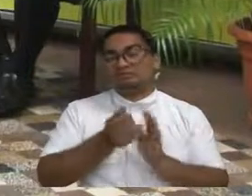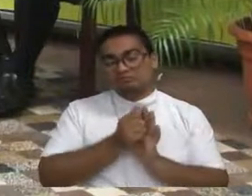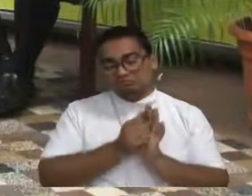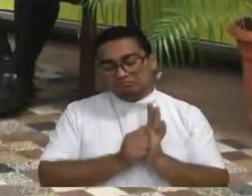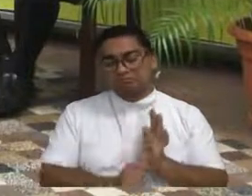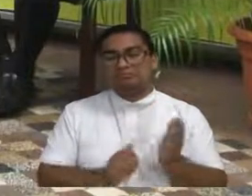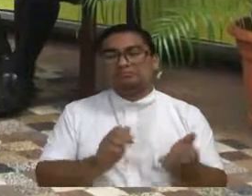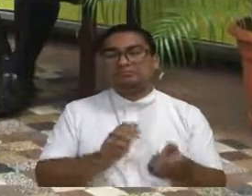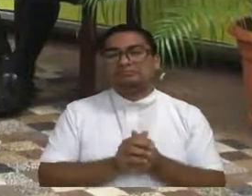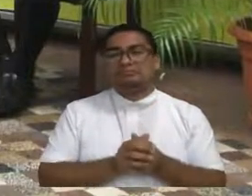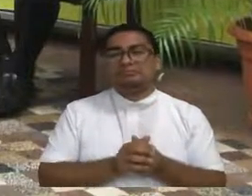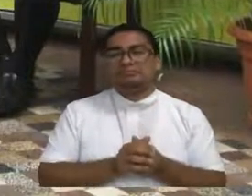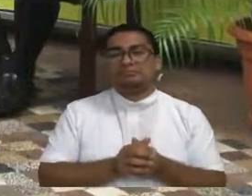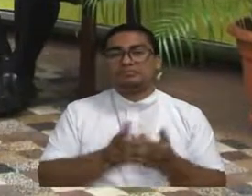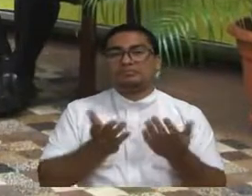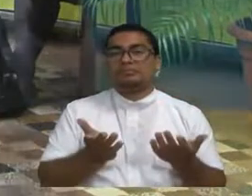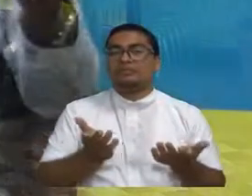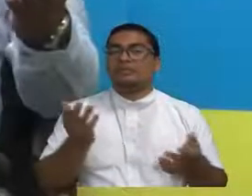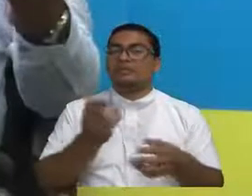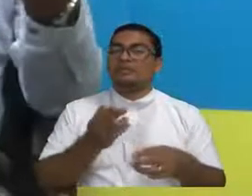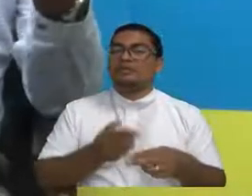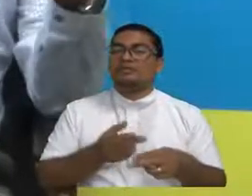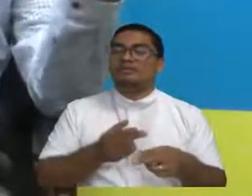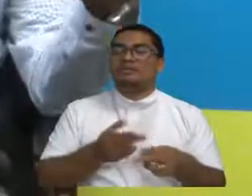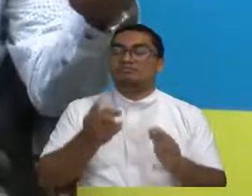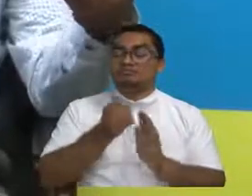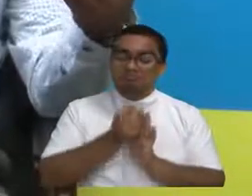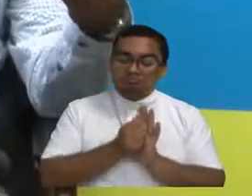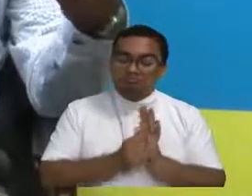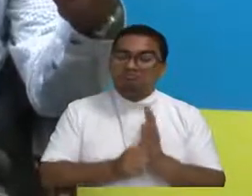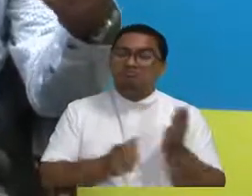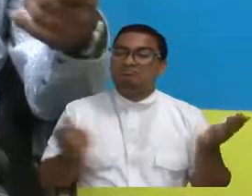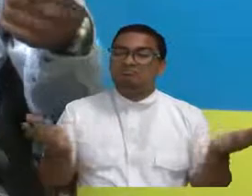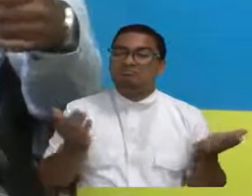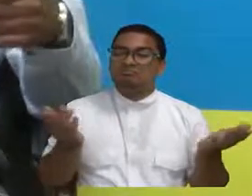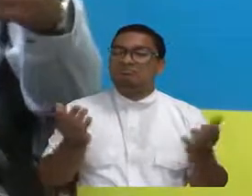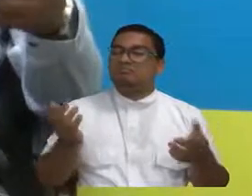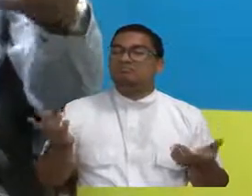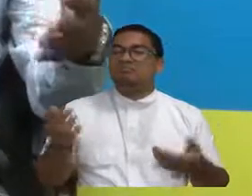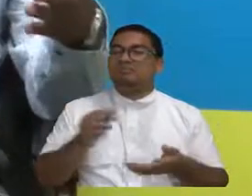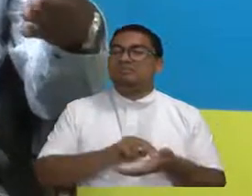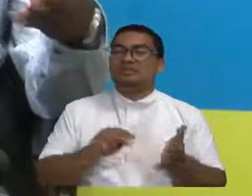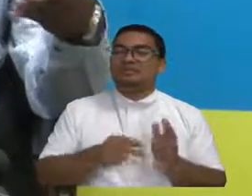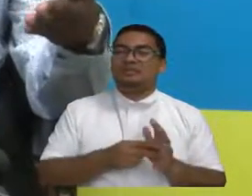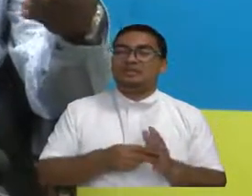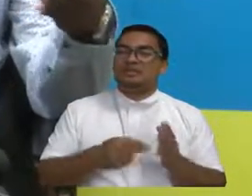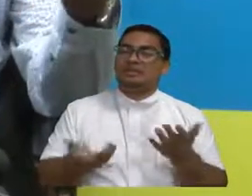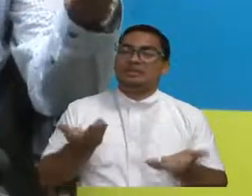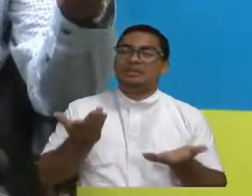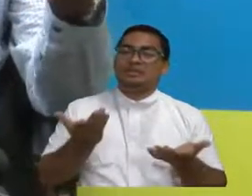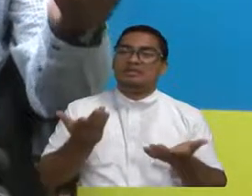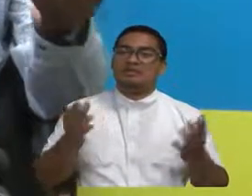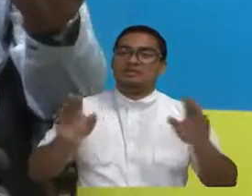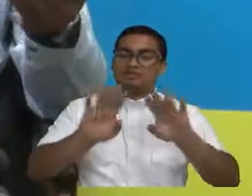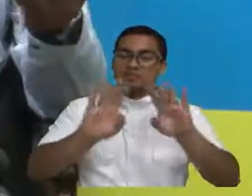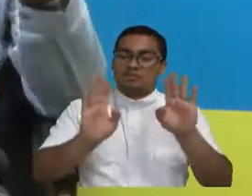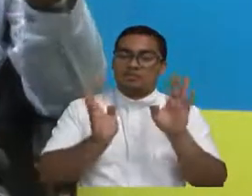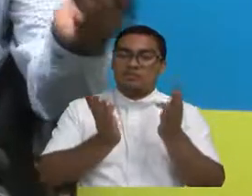Ahora, doctor, ¿cómo esta depresión... ¿cómo hay que sobrellevarla? O sea, alguien que está metido ya, una mujer